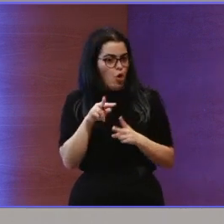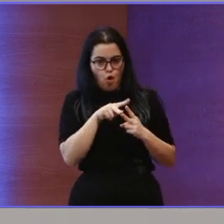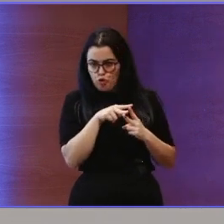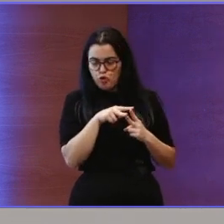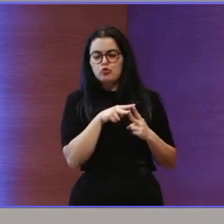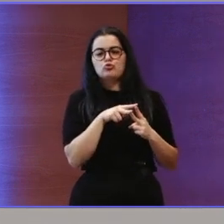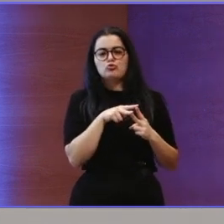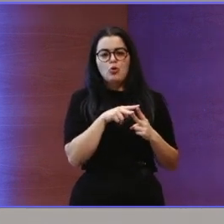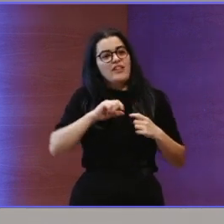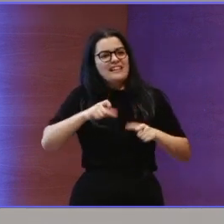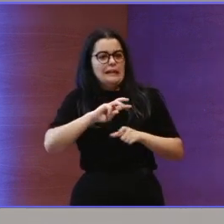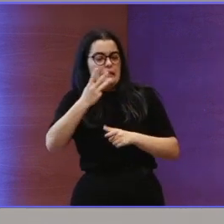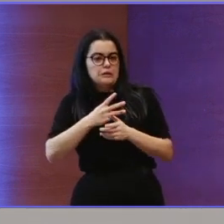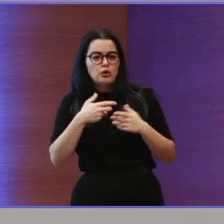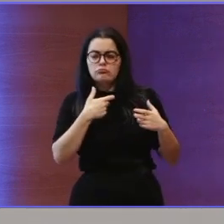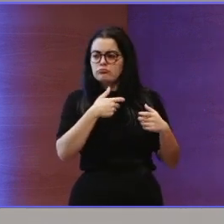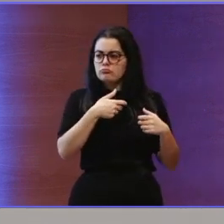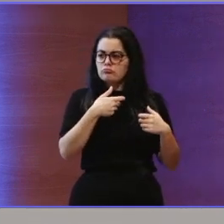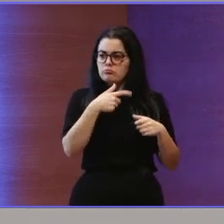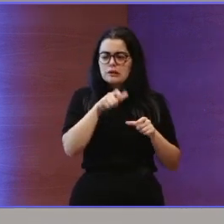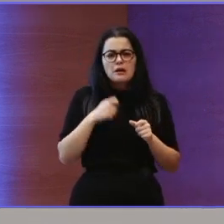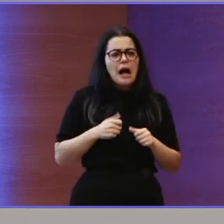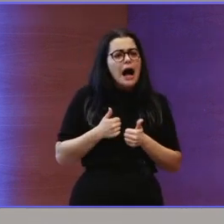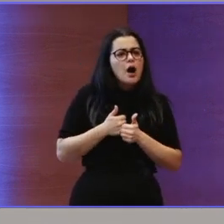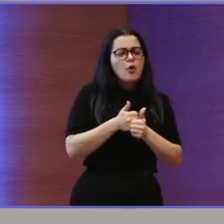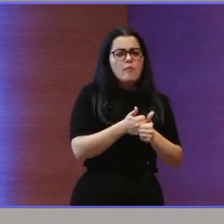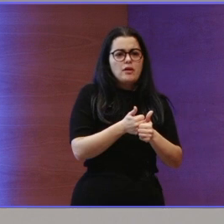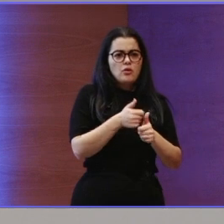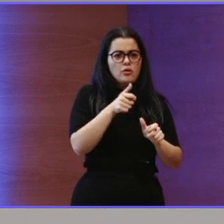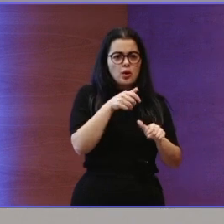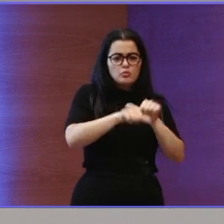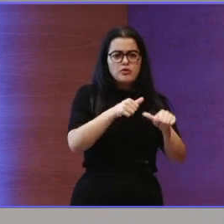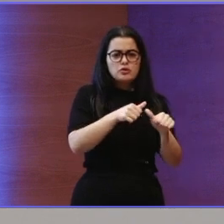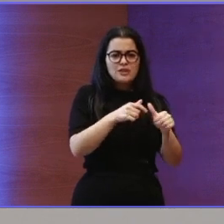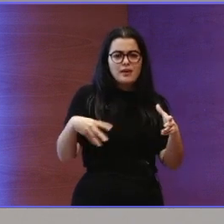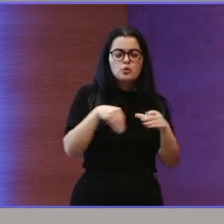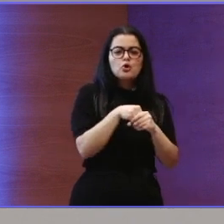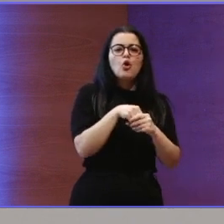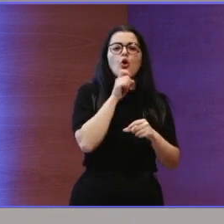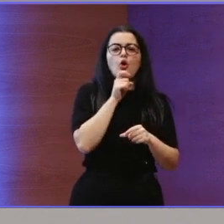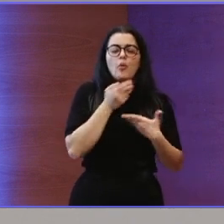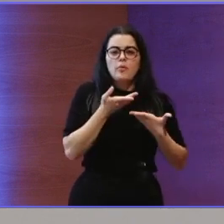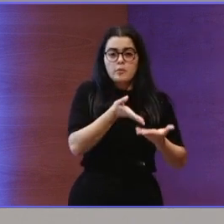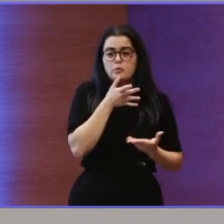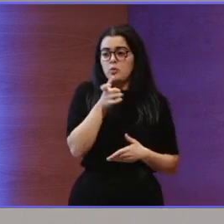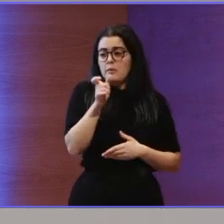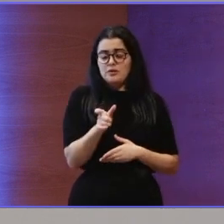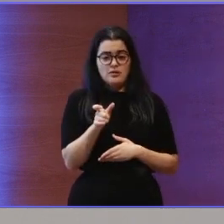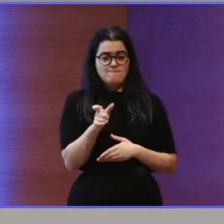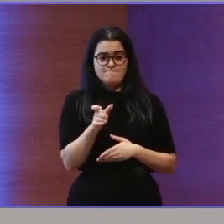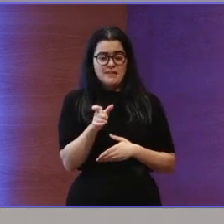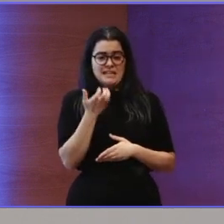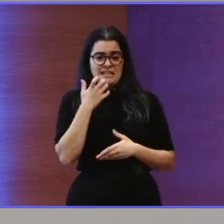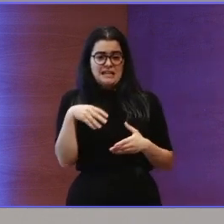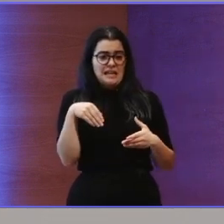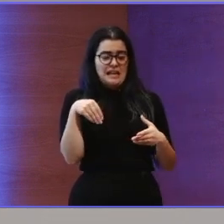eh del Tercer sector para acompañar esos procesos de inclusión porque nadie se incluye en un lugar en el que no quiere nadie que seas